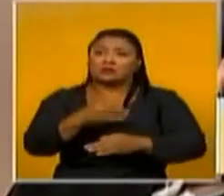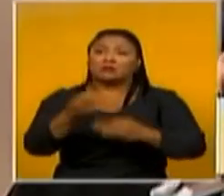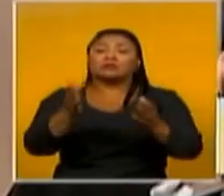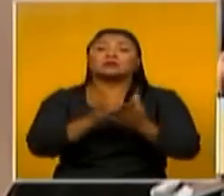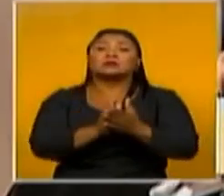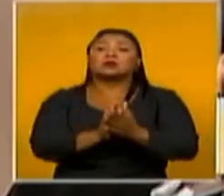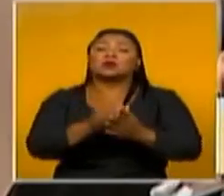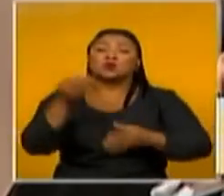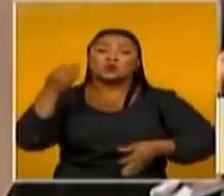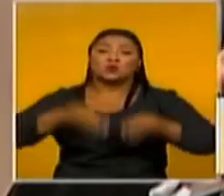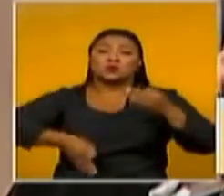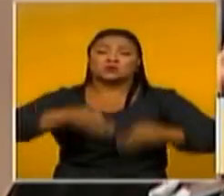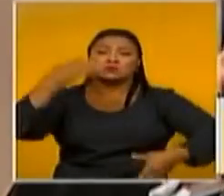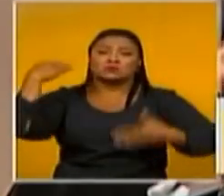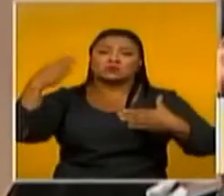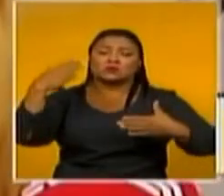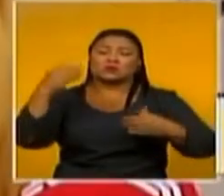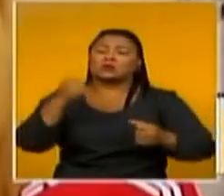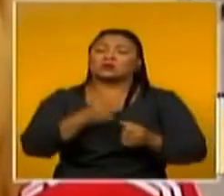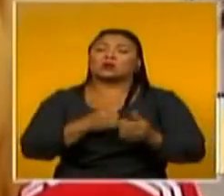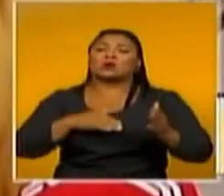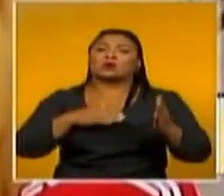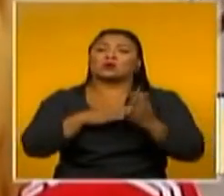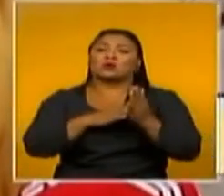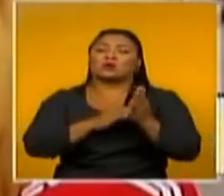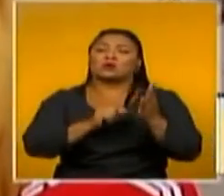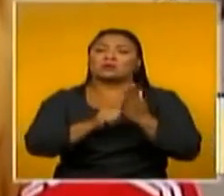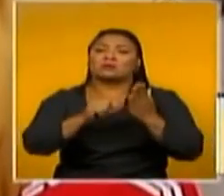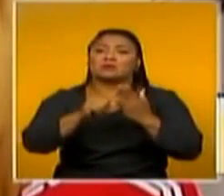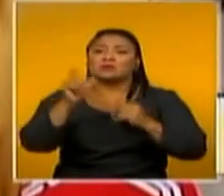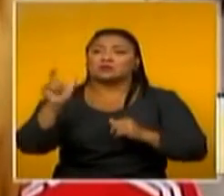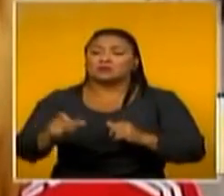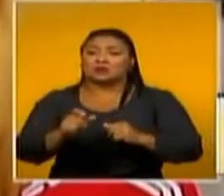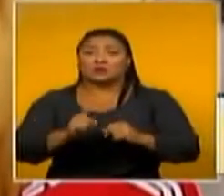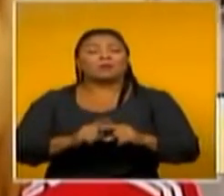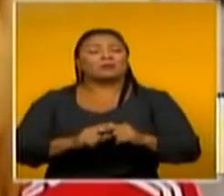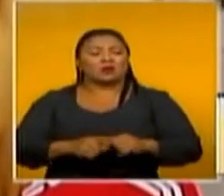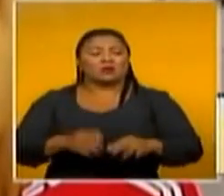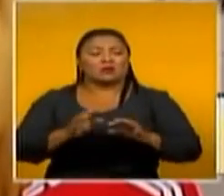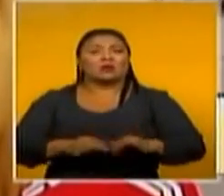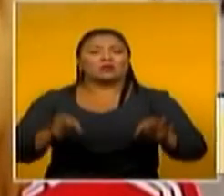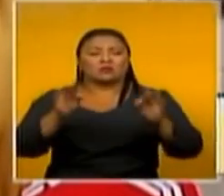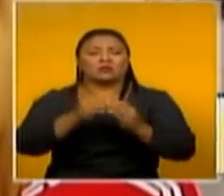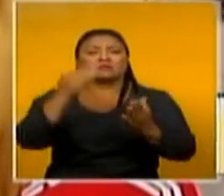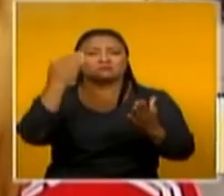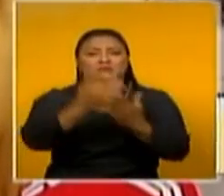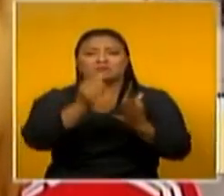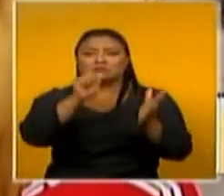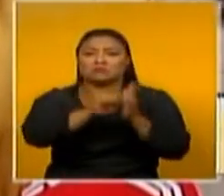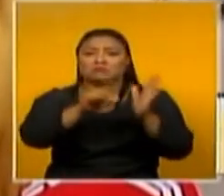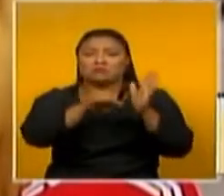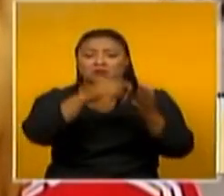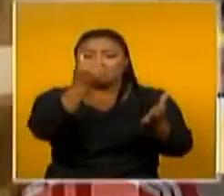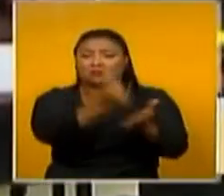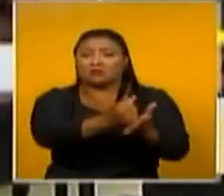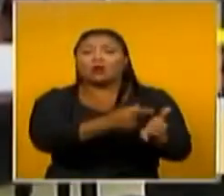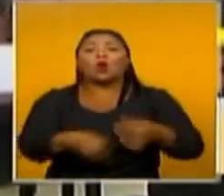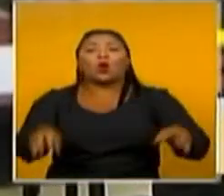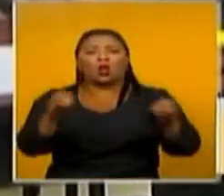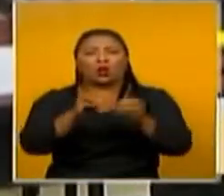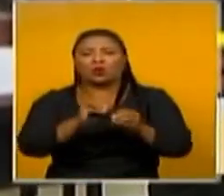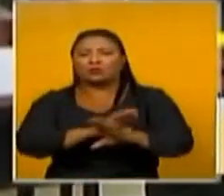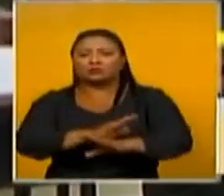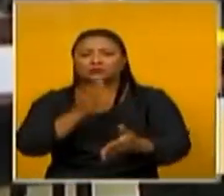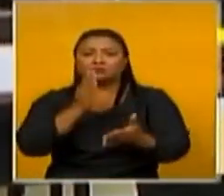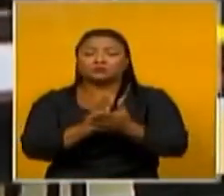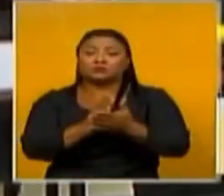juicio político en contra del ministro. Es momento de dejar sentado un precedente para que esto no vuelva a suceder.